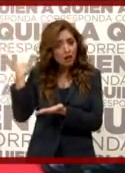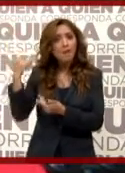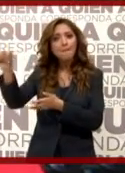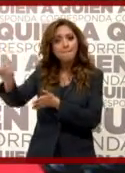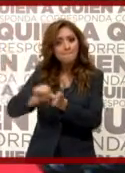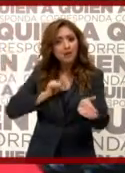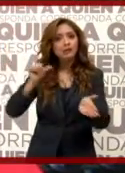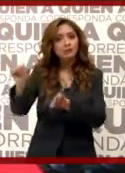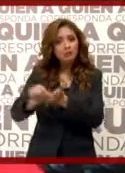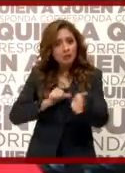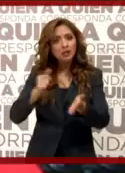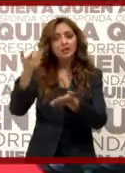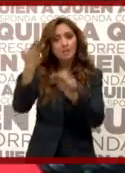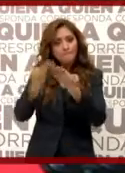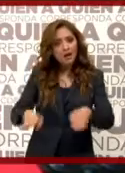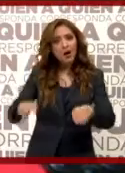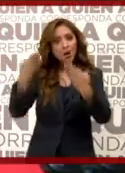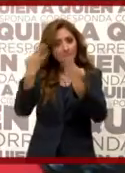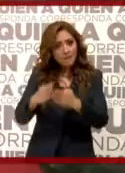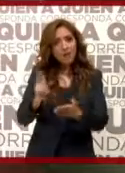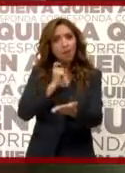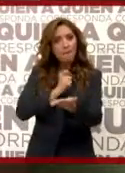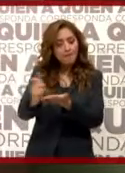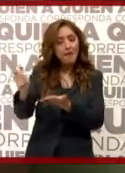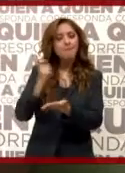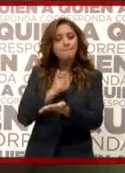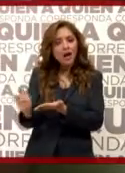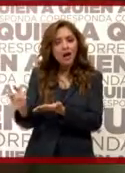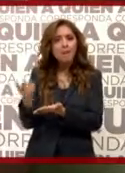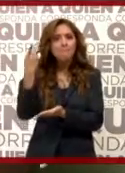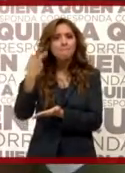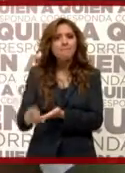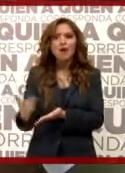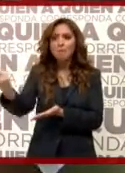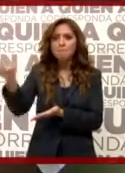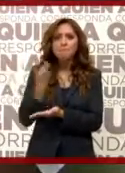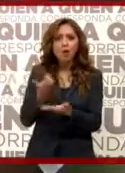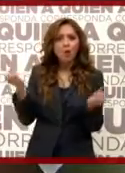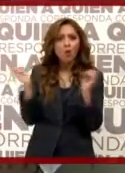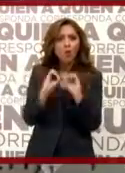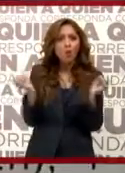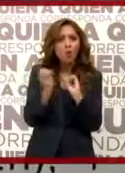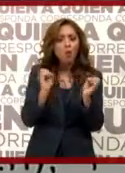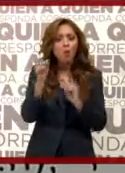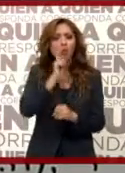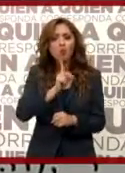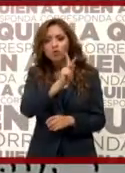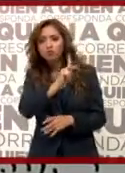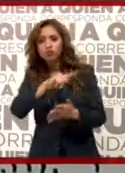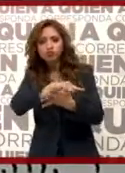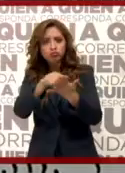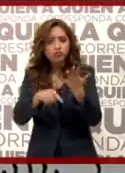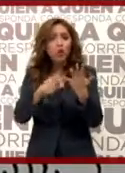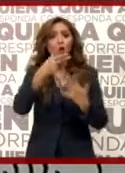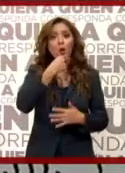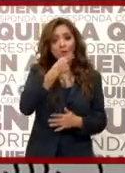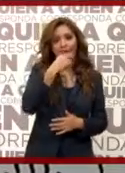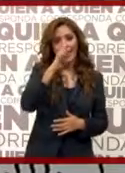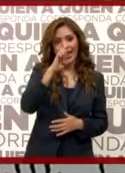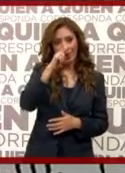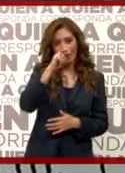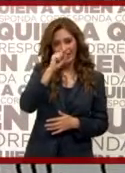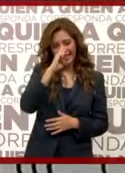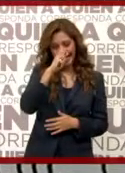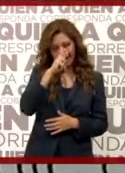mes se tenía que depositar una X cantidad. Pero el recurso jamás llegó a manos de las señoras. Aseguran que el señor Eusebio Merino